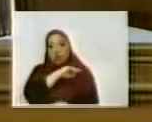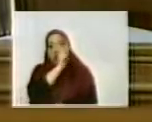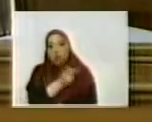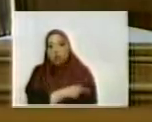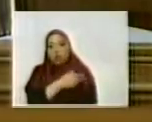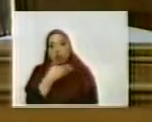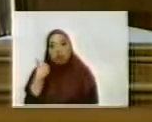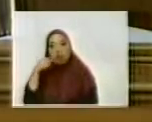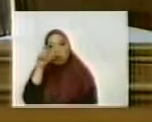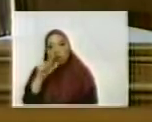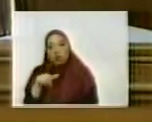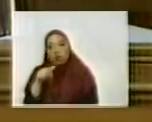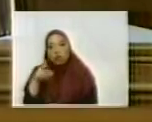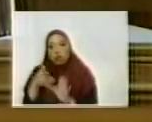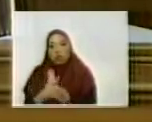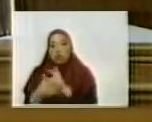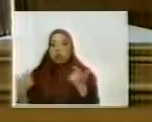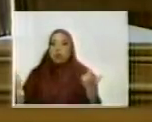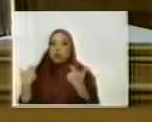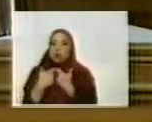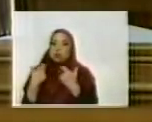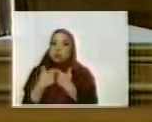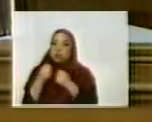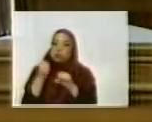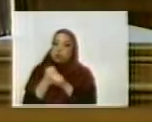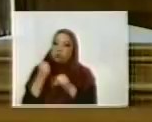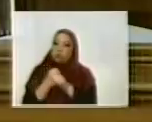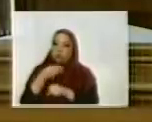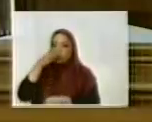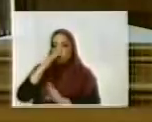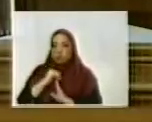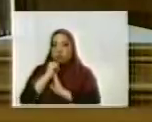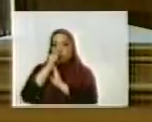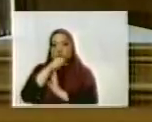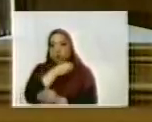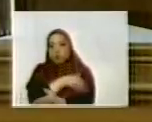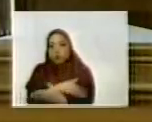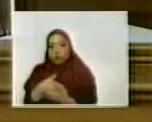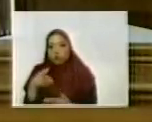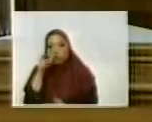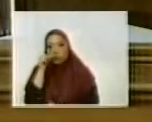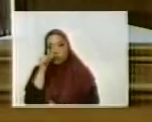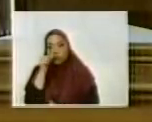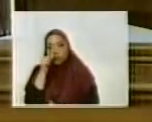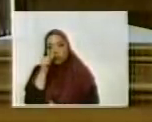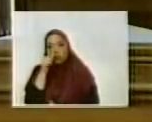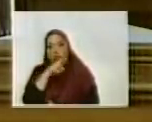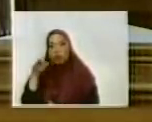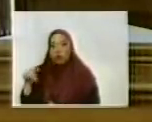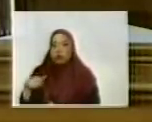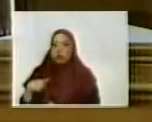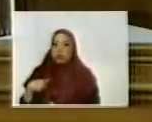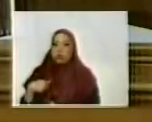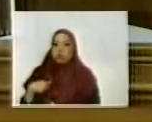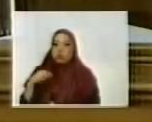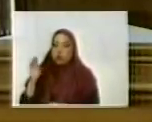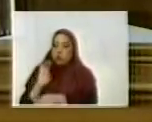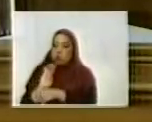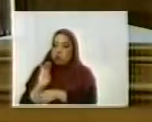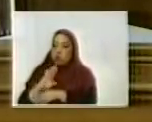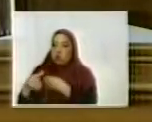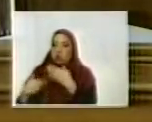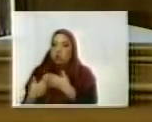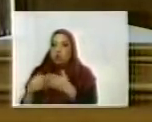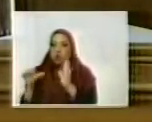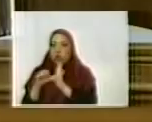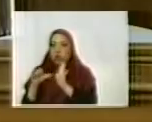los mártires. Esos mártires hicieron con su cuerpo, con su sangre y con su heroísmo que nosotros pudiéramos llegar hasta donde